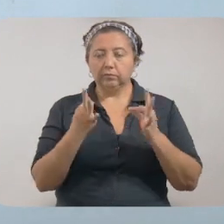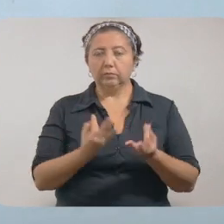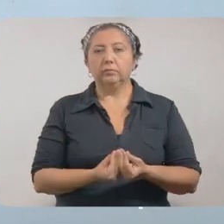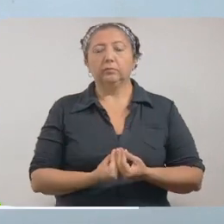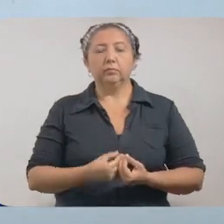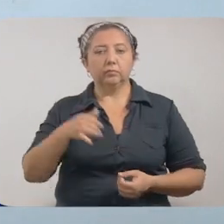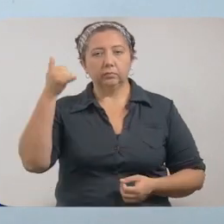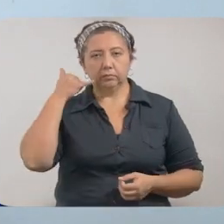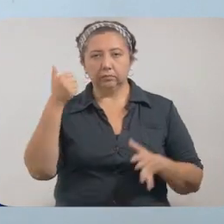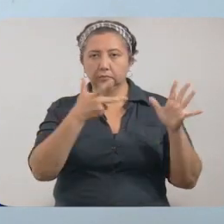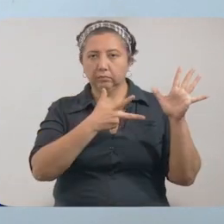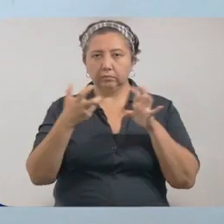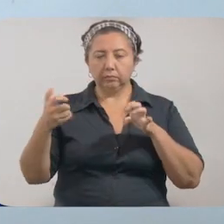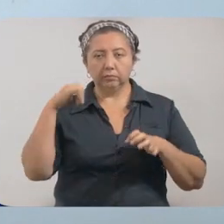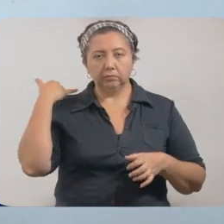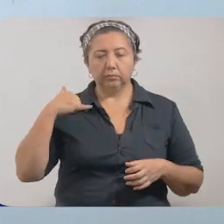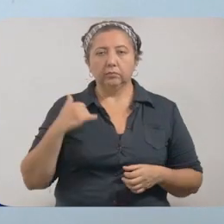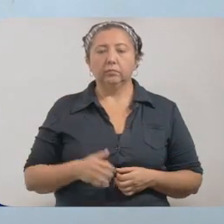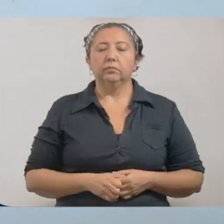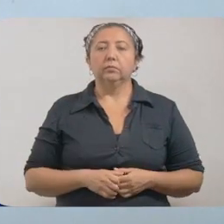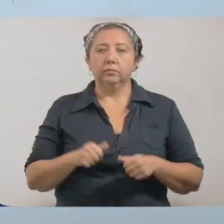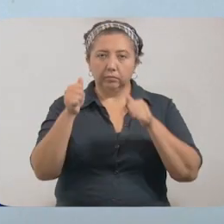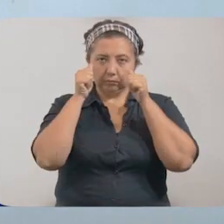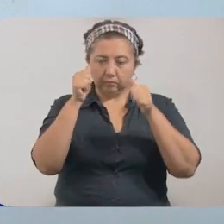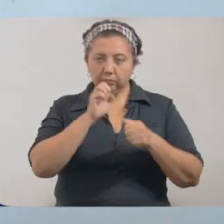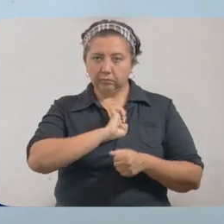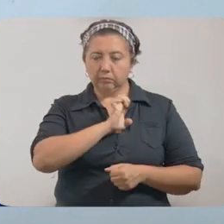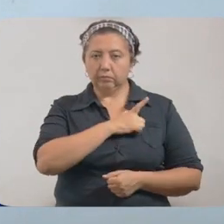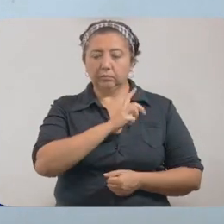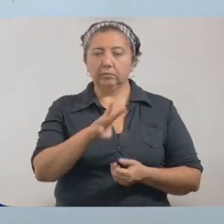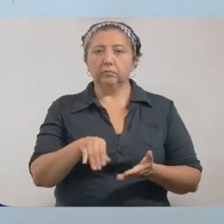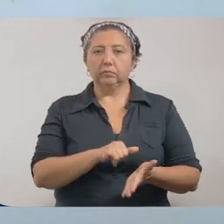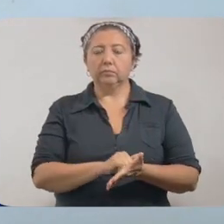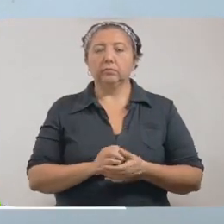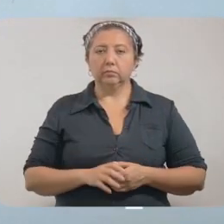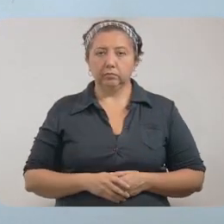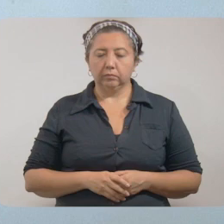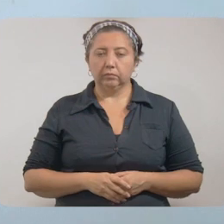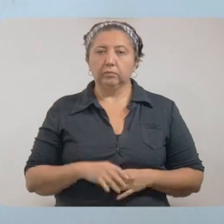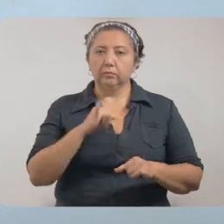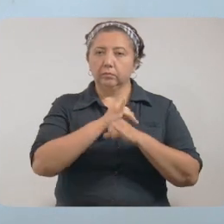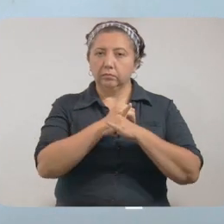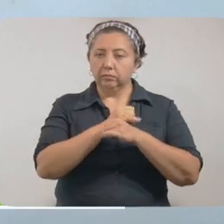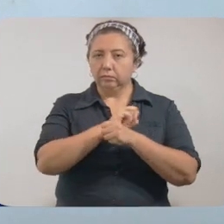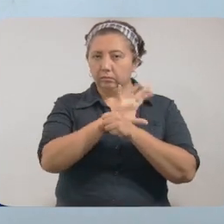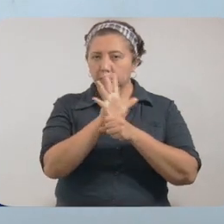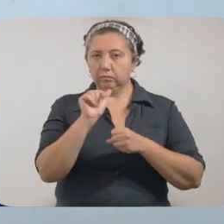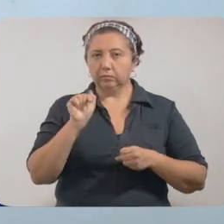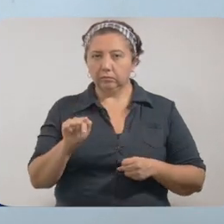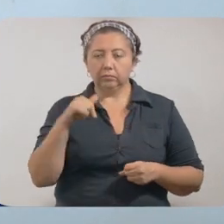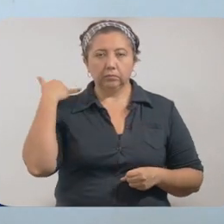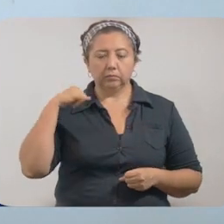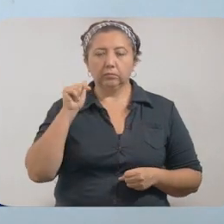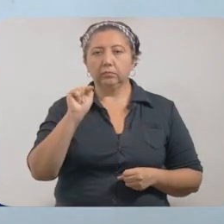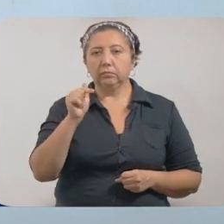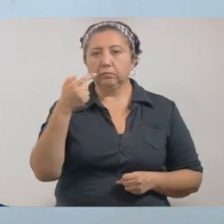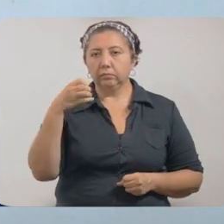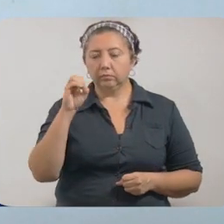canales. La línea telefónica 800 Yucatán atiende en español y en maya. La página de internet